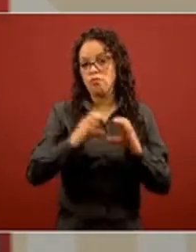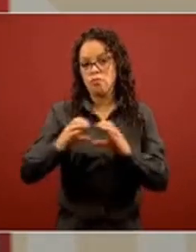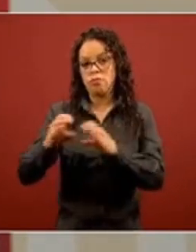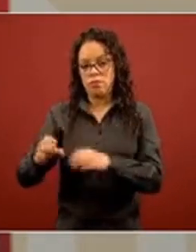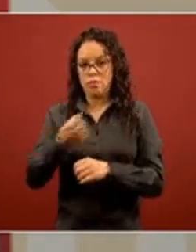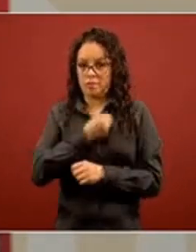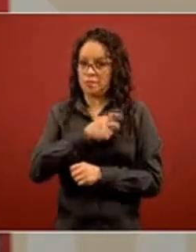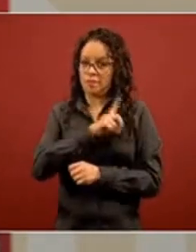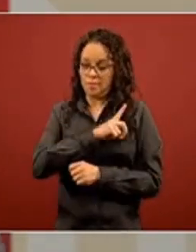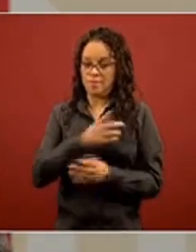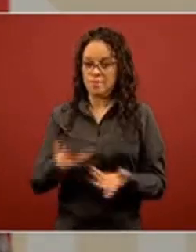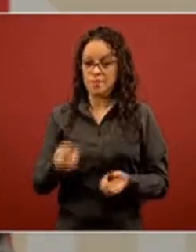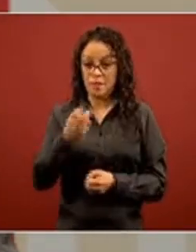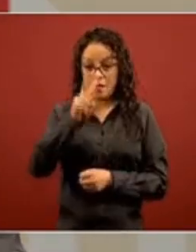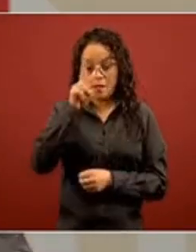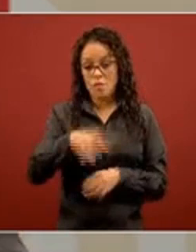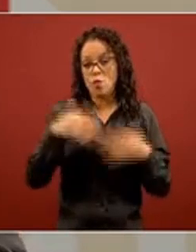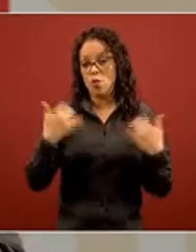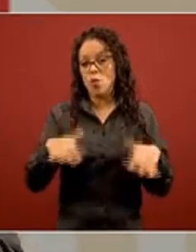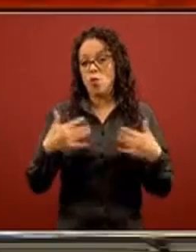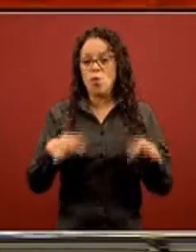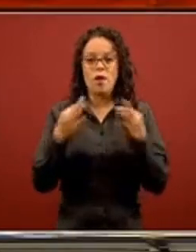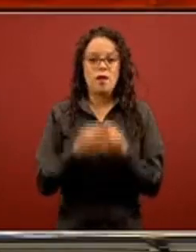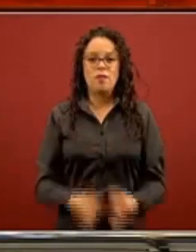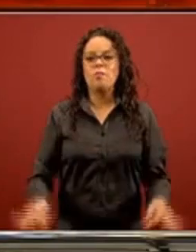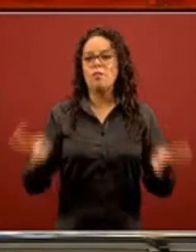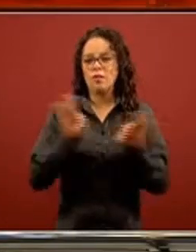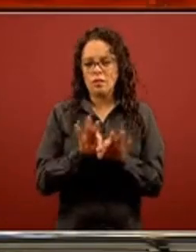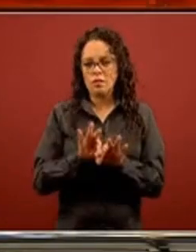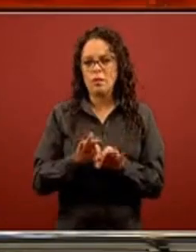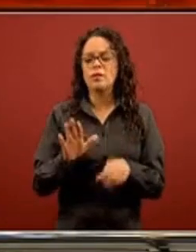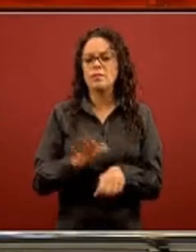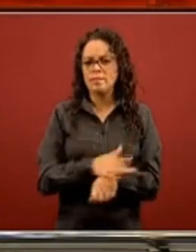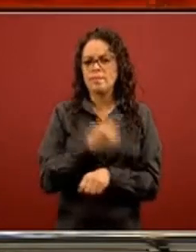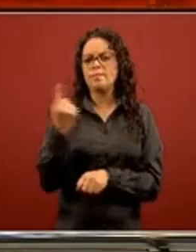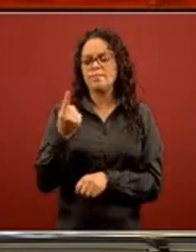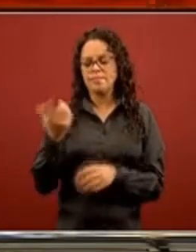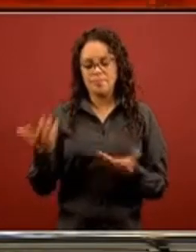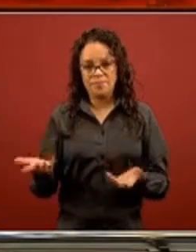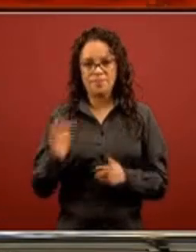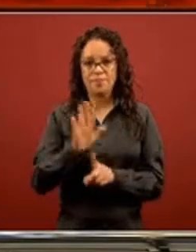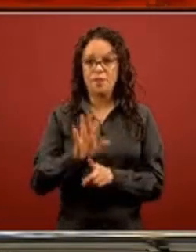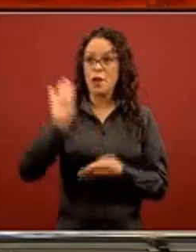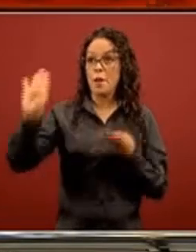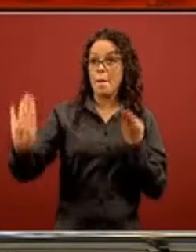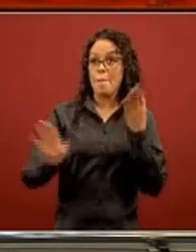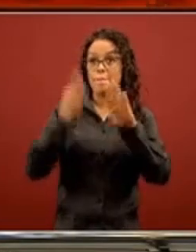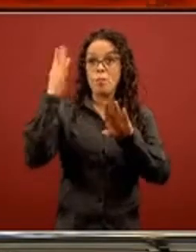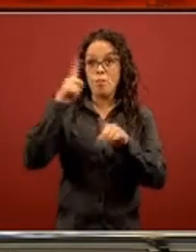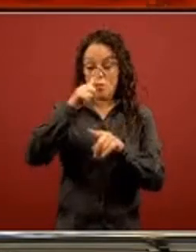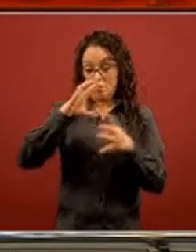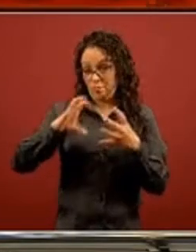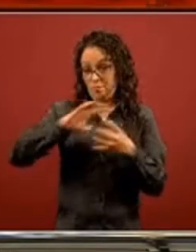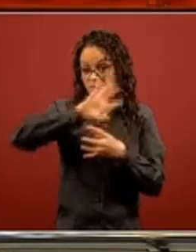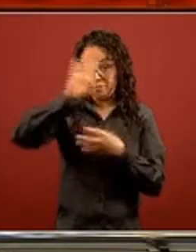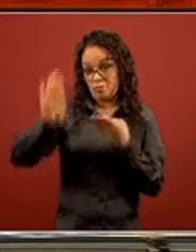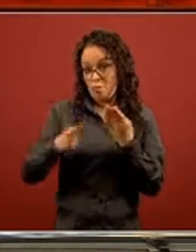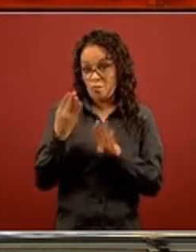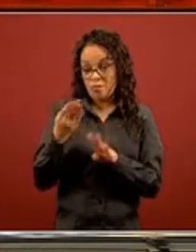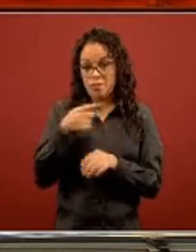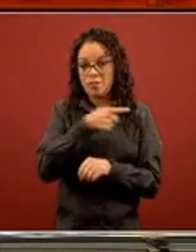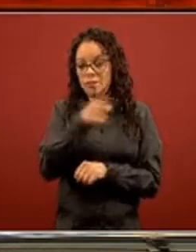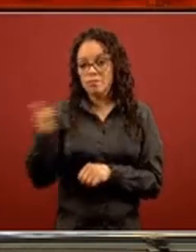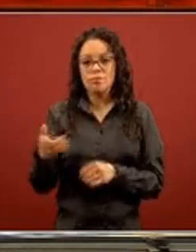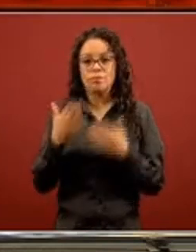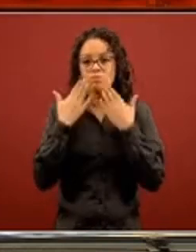reto importante porque, por un lado, los mercados mundiales están completamente perturbados por el hecho obvio